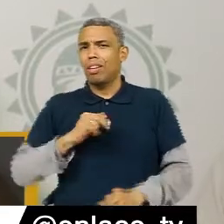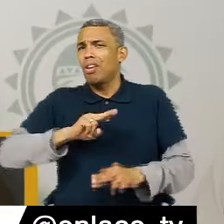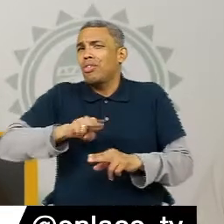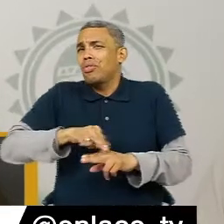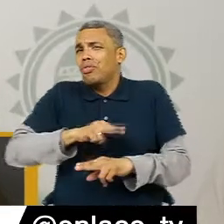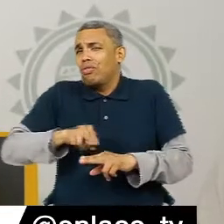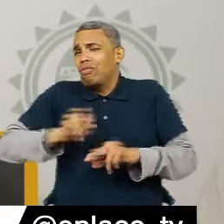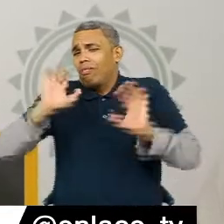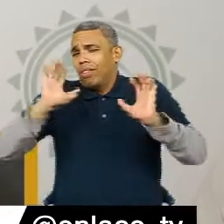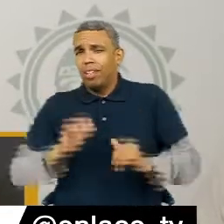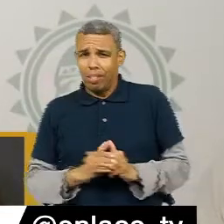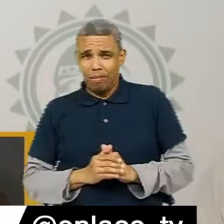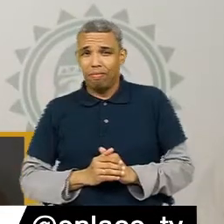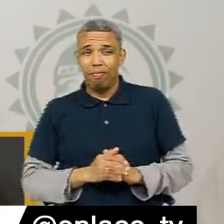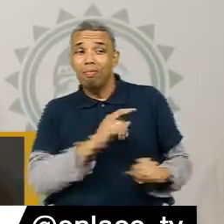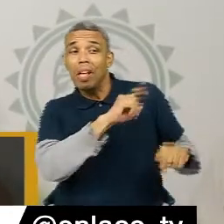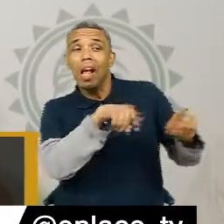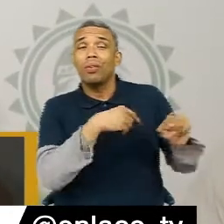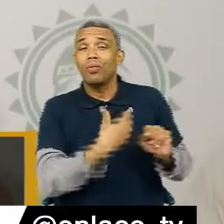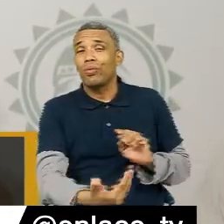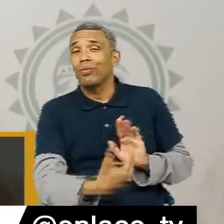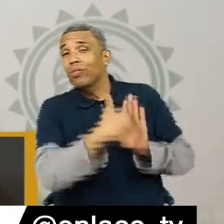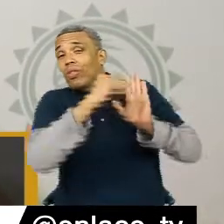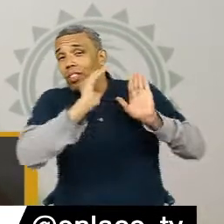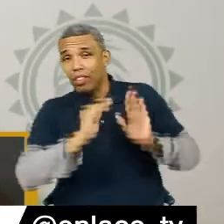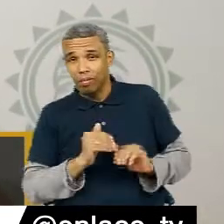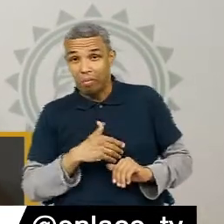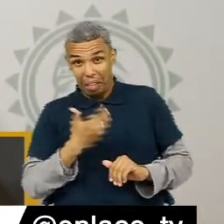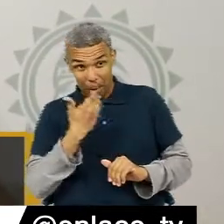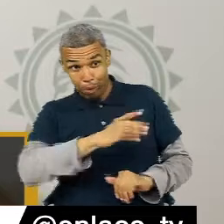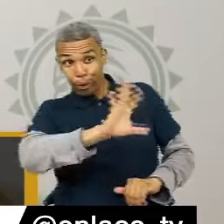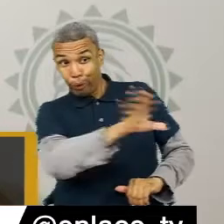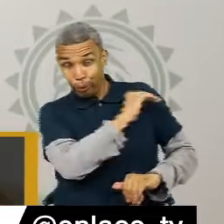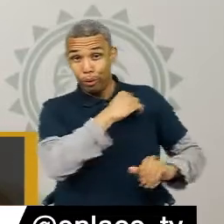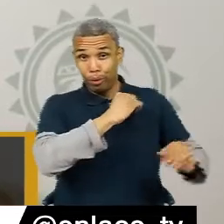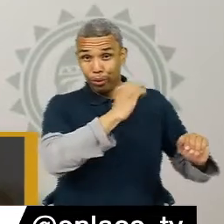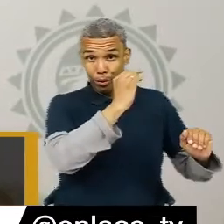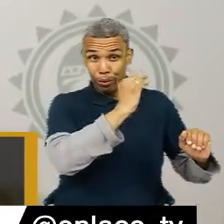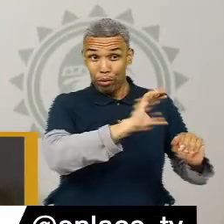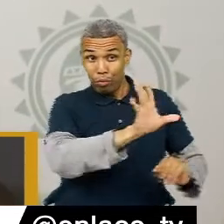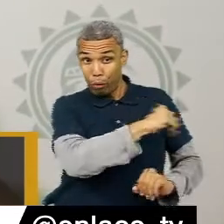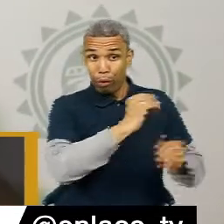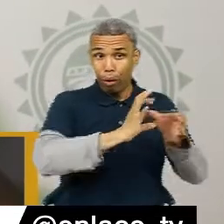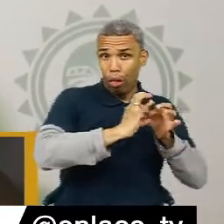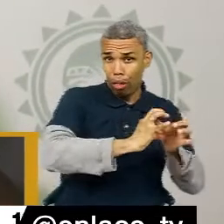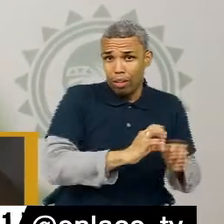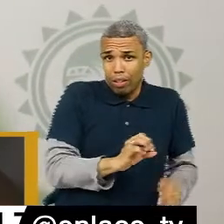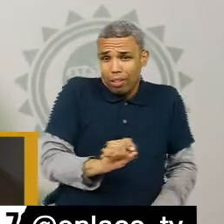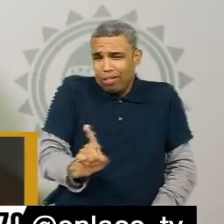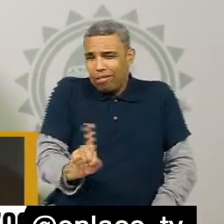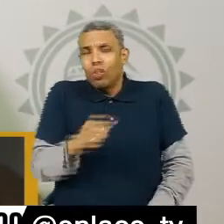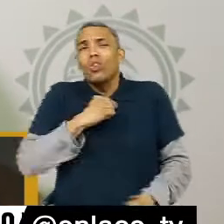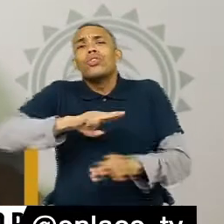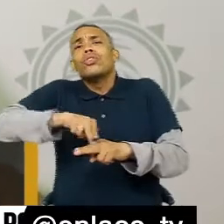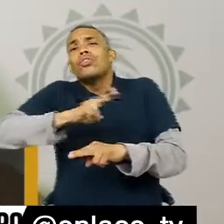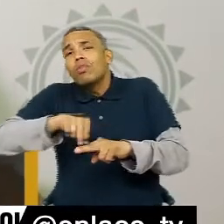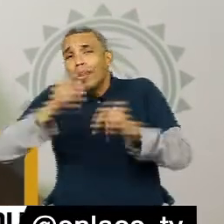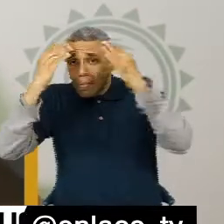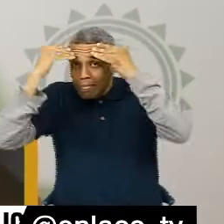que se maneja de mayorías y minorías. Siempre los que están en minorías quieren pues tratar